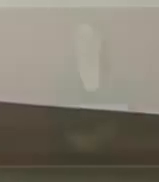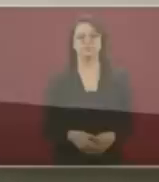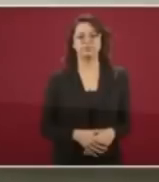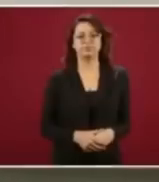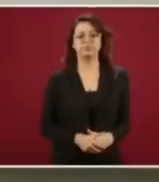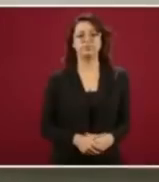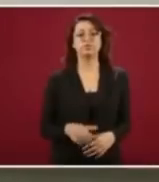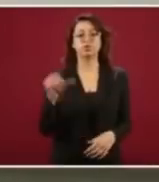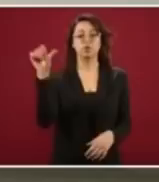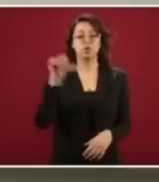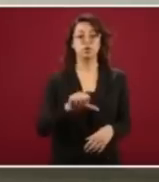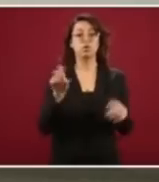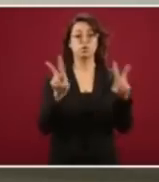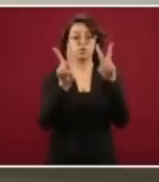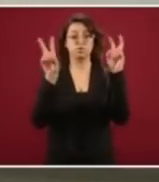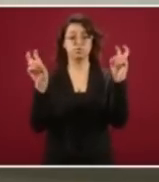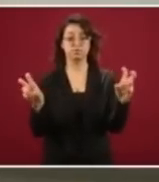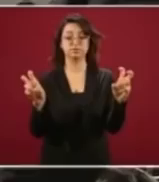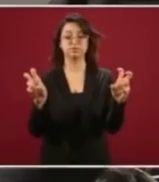El día de hoy vamos a